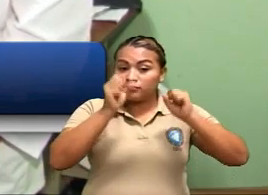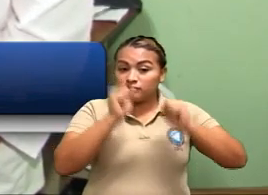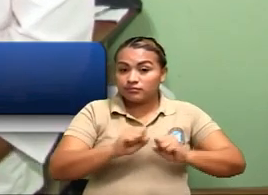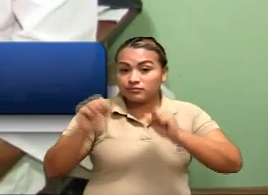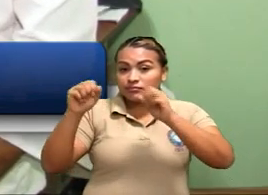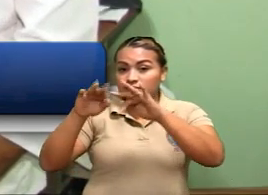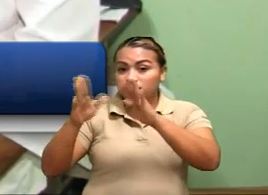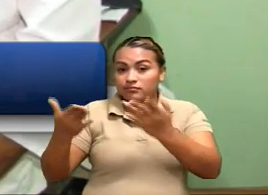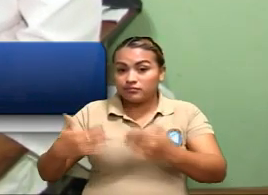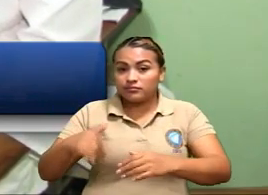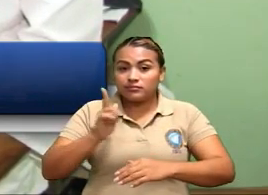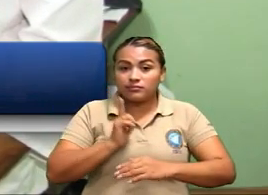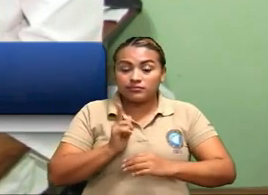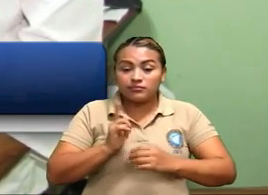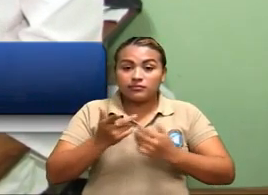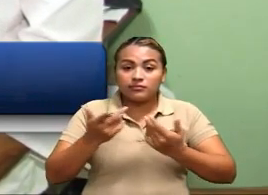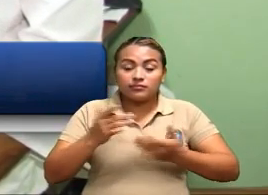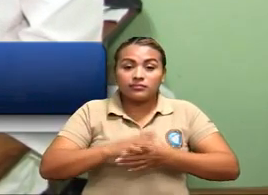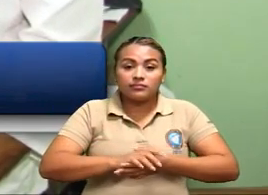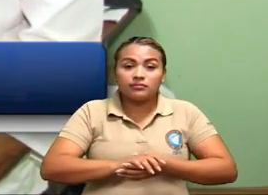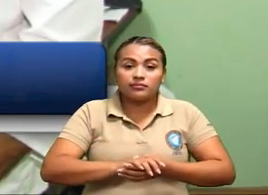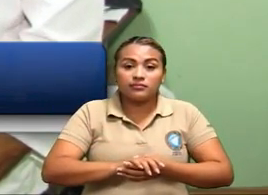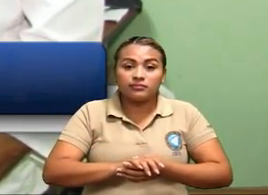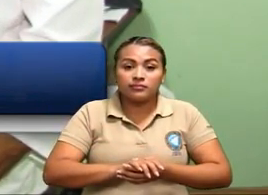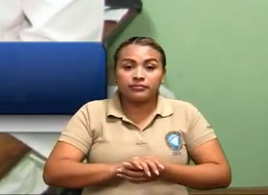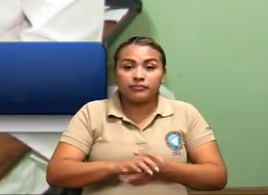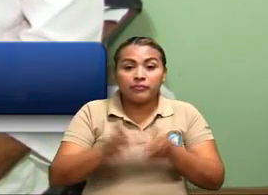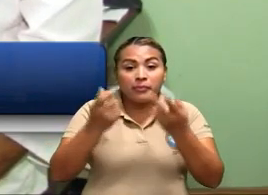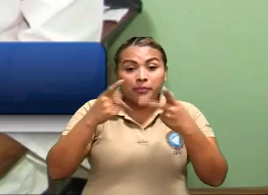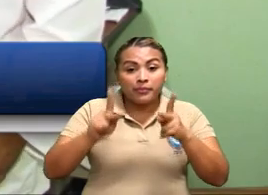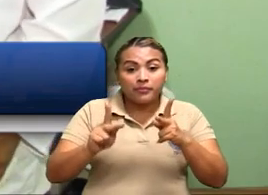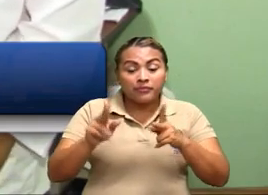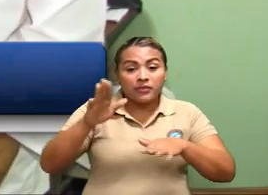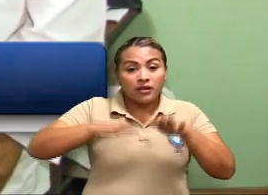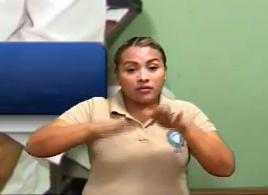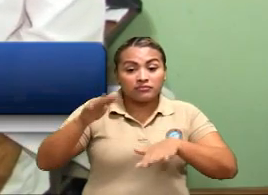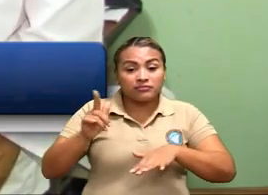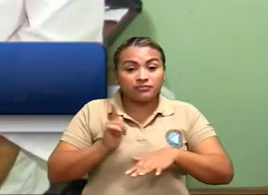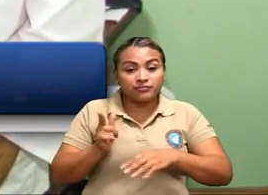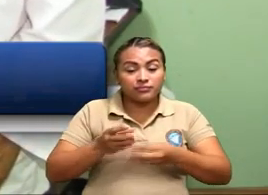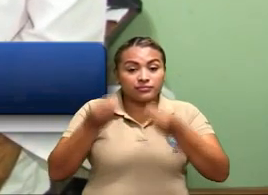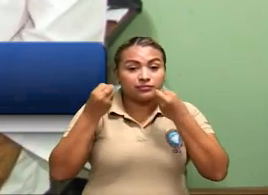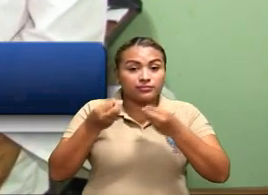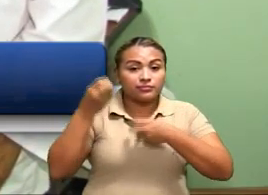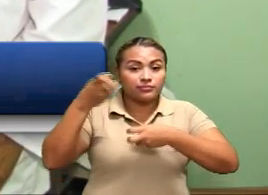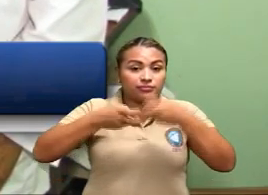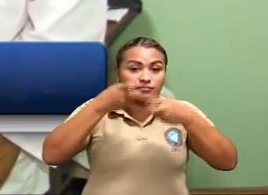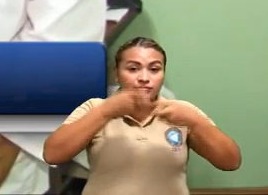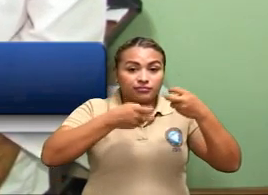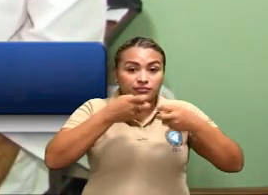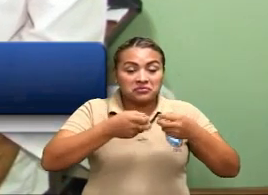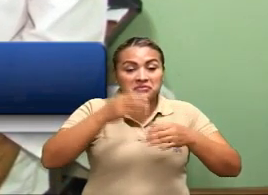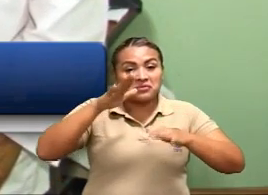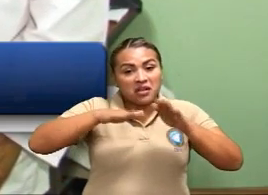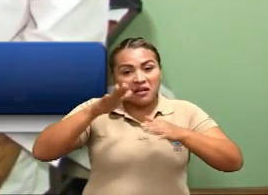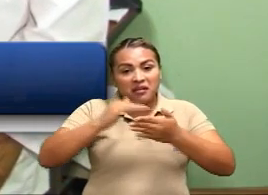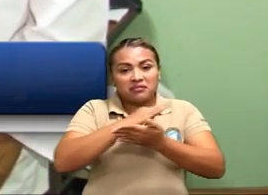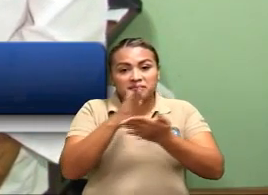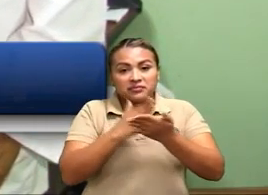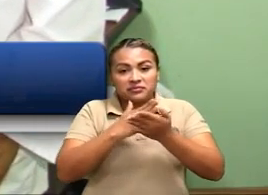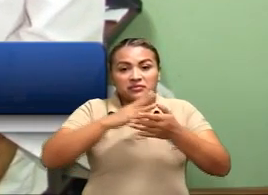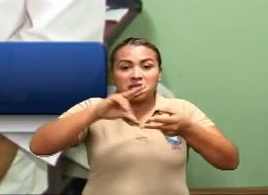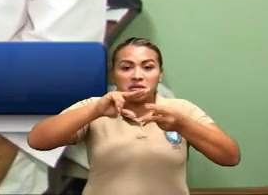con obesidad. Y no, a veces tenemos varios factores, como le decía, hay factores de herencia, hay